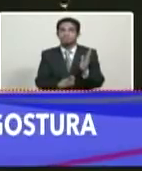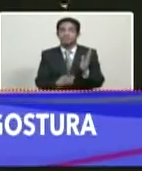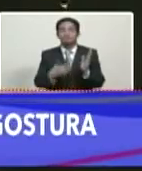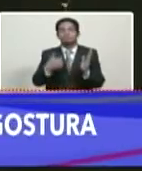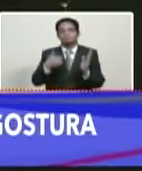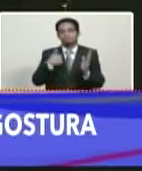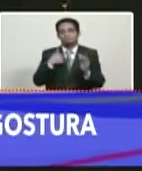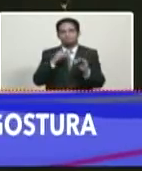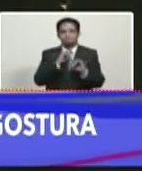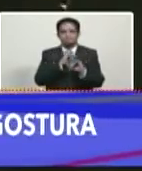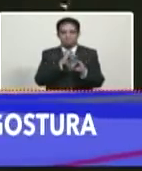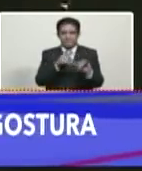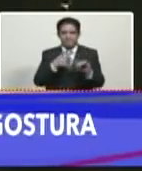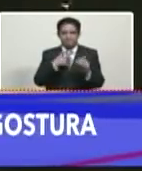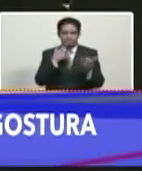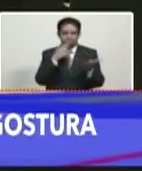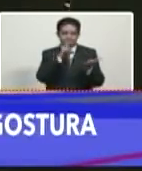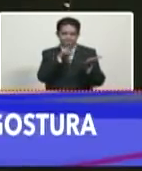despedir solemnemente,